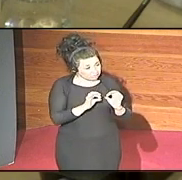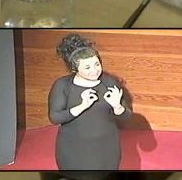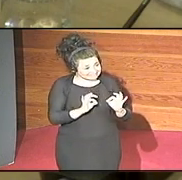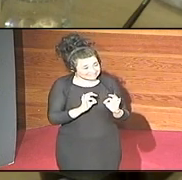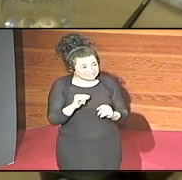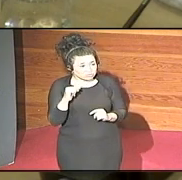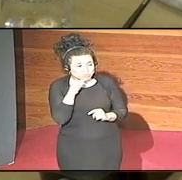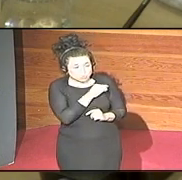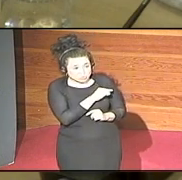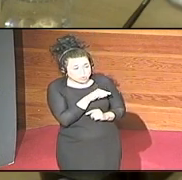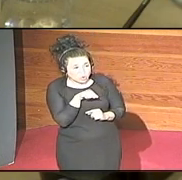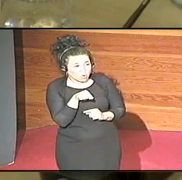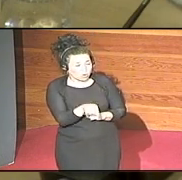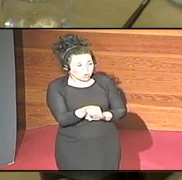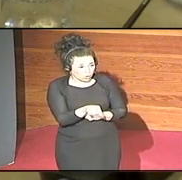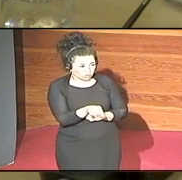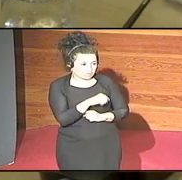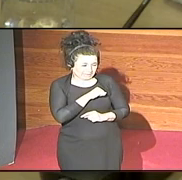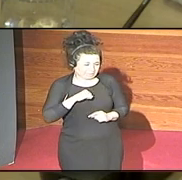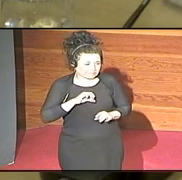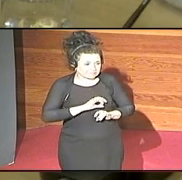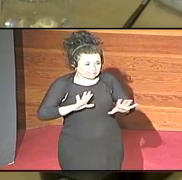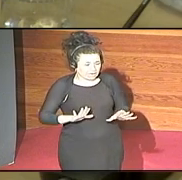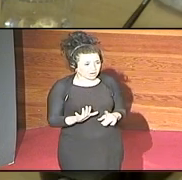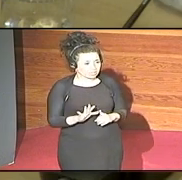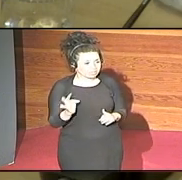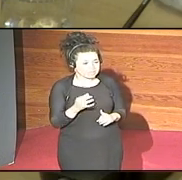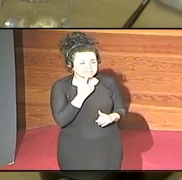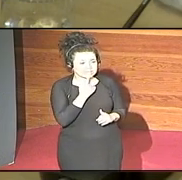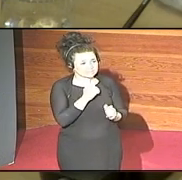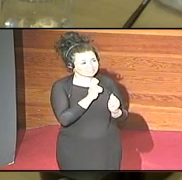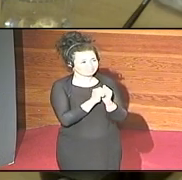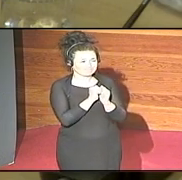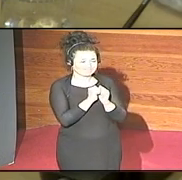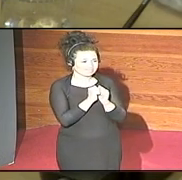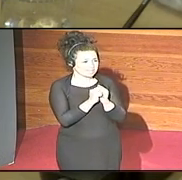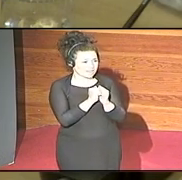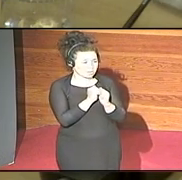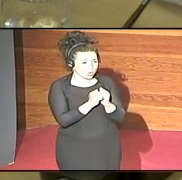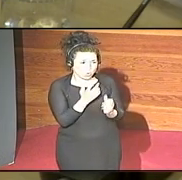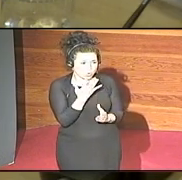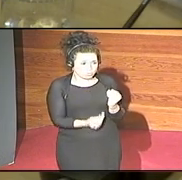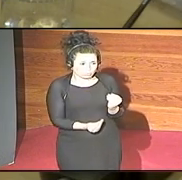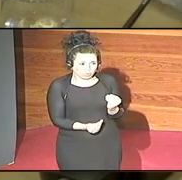los independientes evidentemente, dicen que hay que esperar, que es demasiado pronto aún